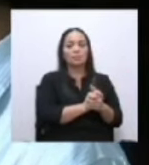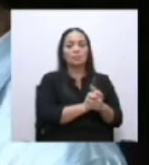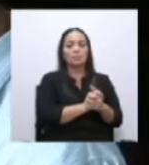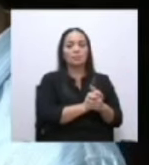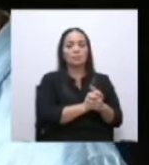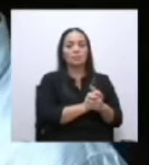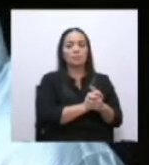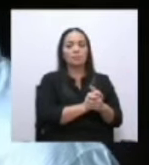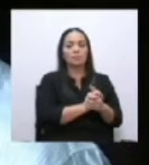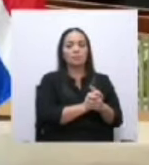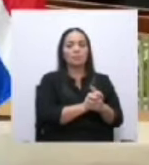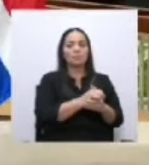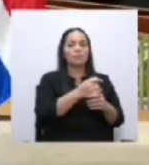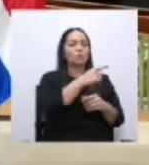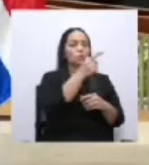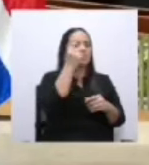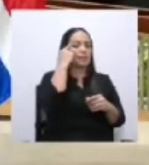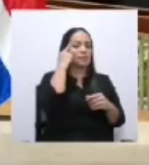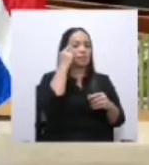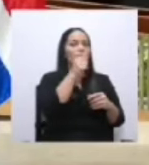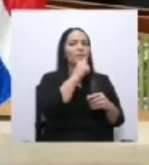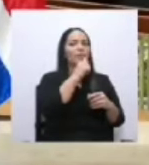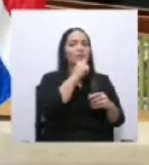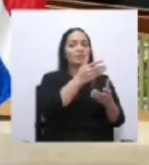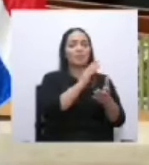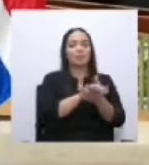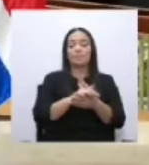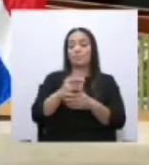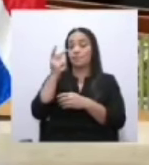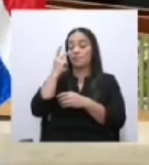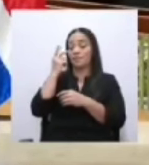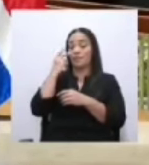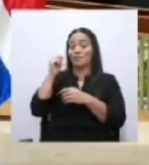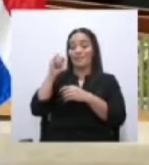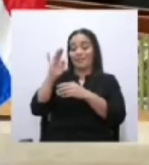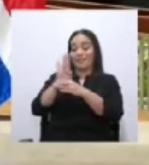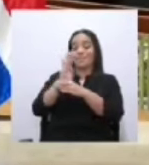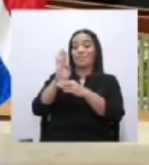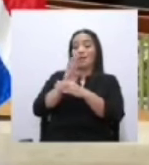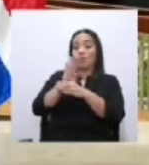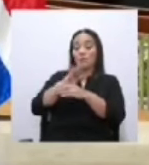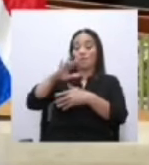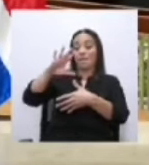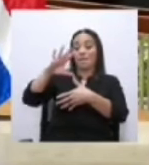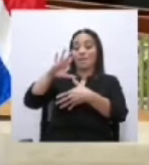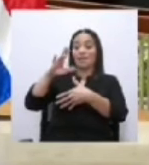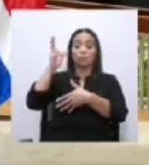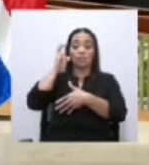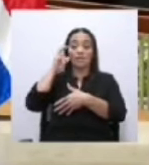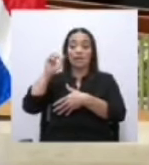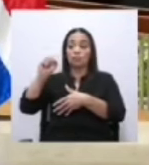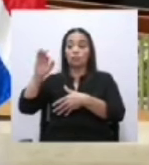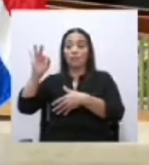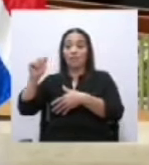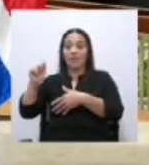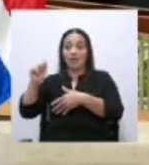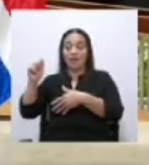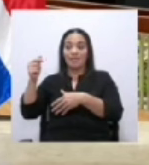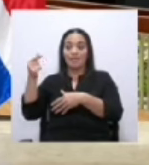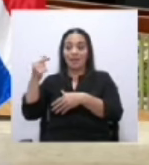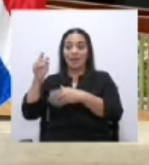están pensando en. Si el Banco de América oyera a doña Sofía Guillén y le hiciera caso,